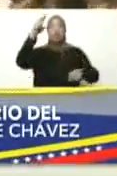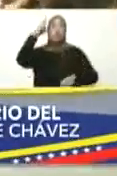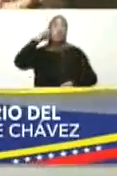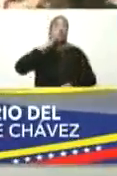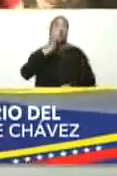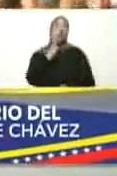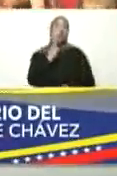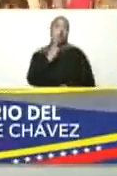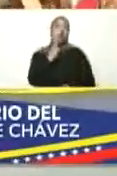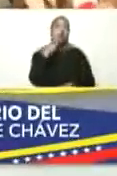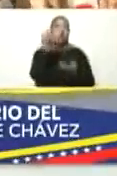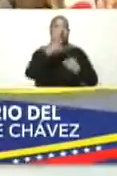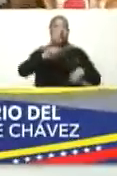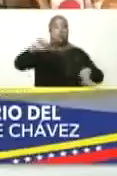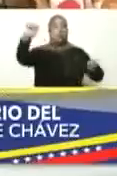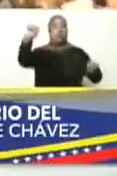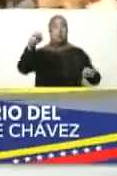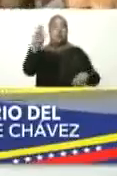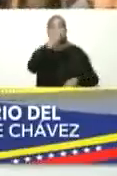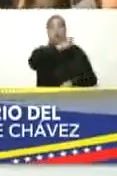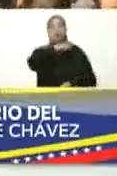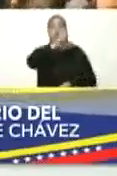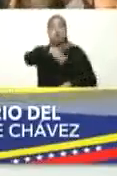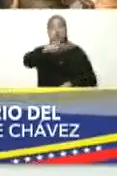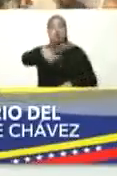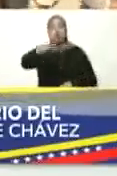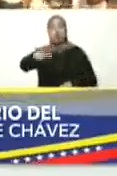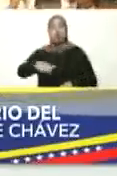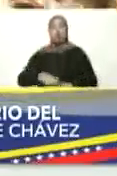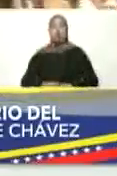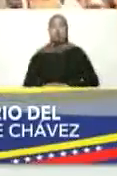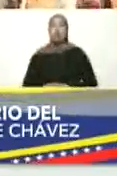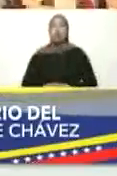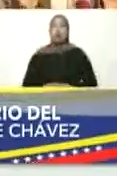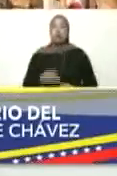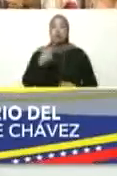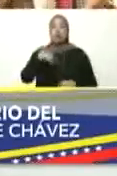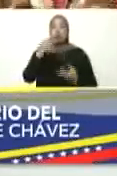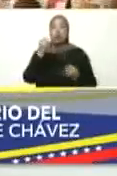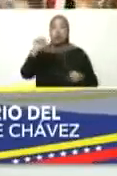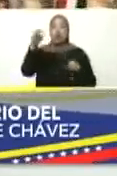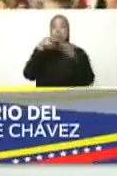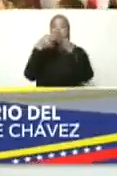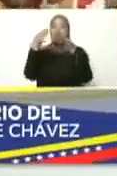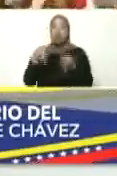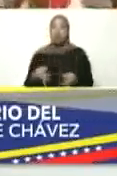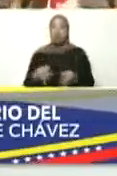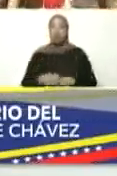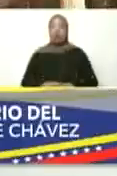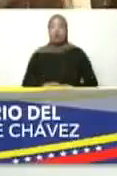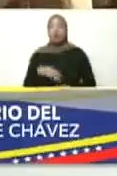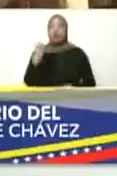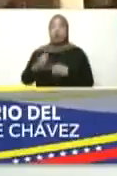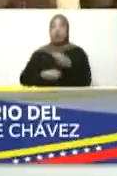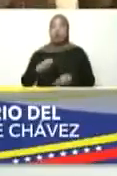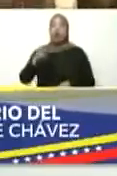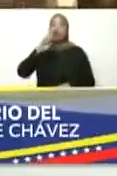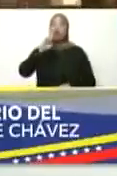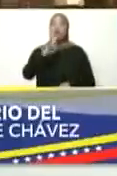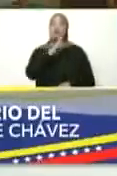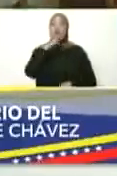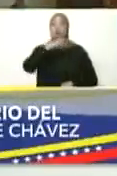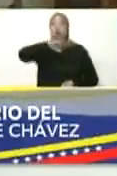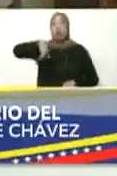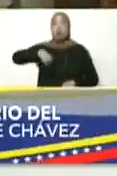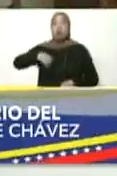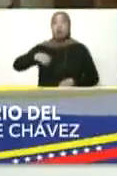bolivariano, el socialismo de la gente, del pueblo, de la verdad del hacer, del crear, de innovar. Es